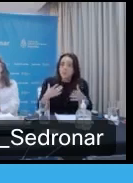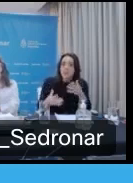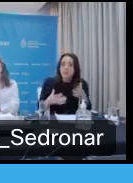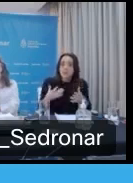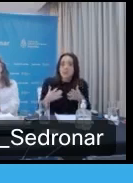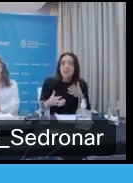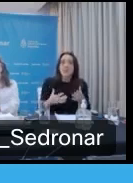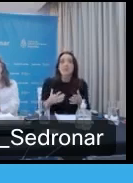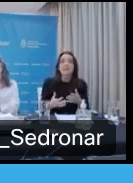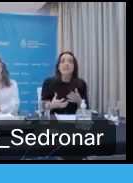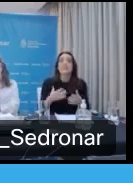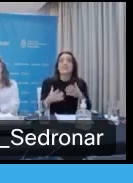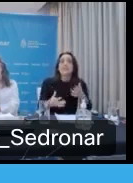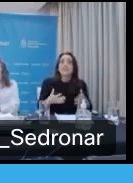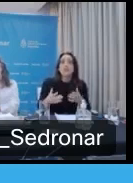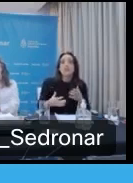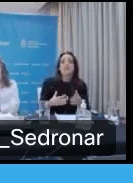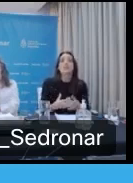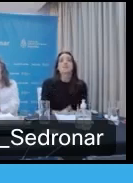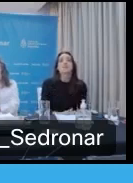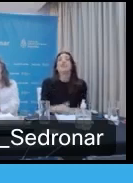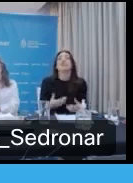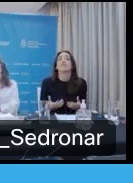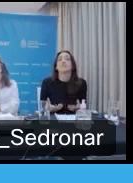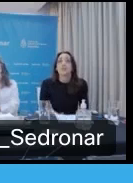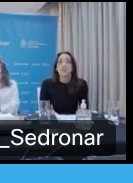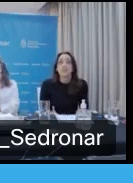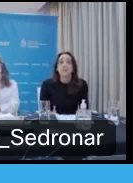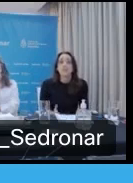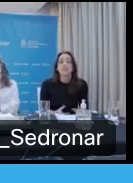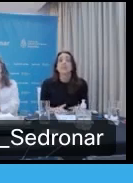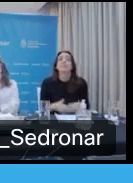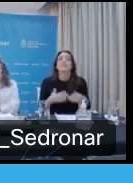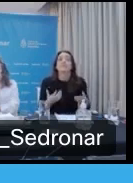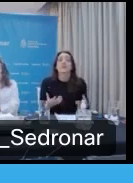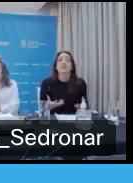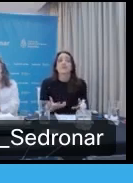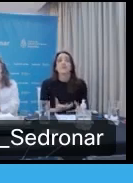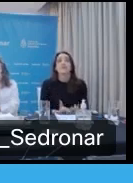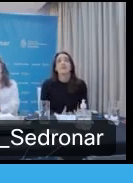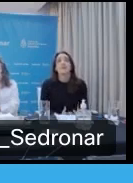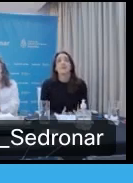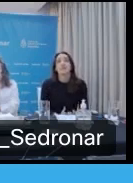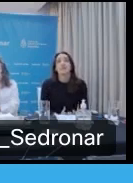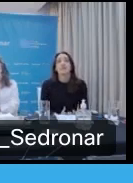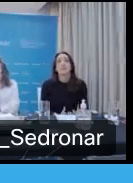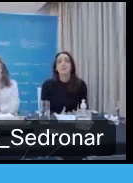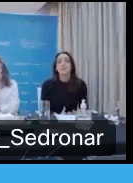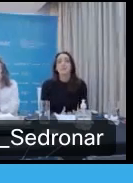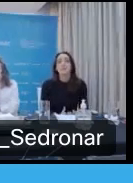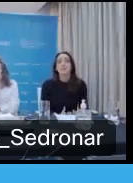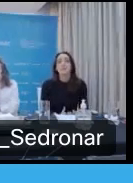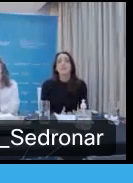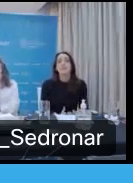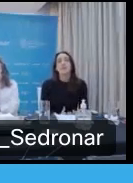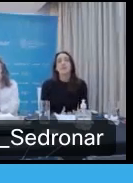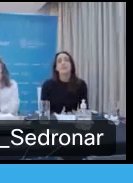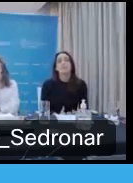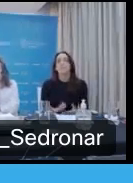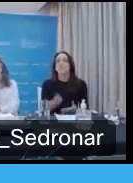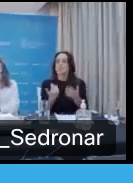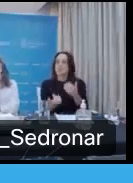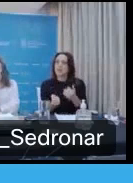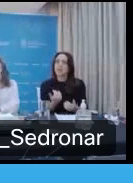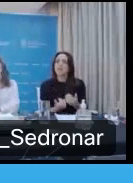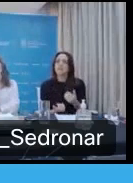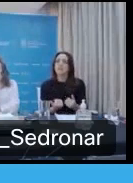se identifican entre ellos, ¿no? Y no nos necesitan más, no necesitan de la referencia del adulto, ¿no? Entonces